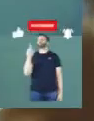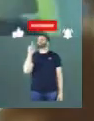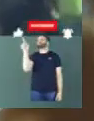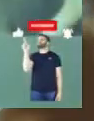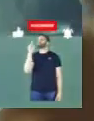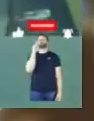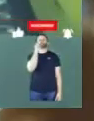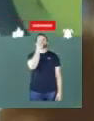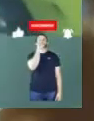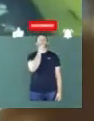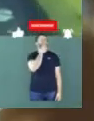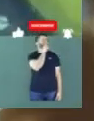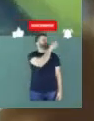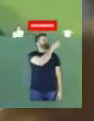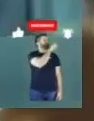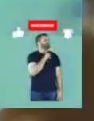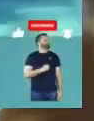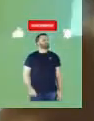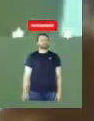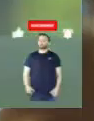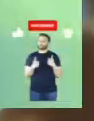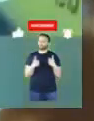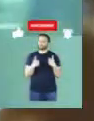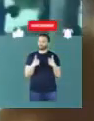capitalinos. ¡Nadie te quiere!